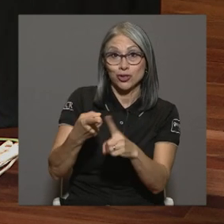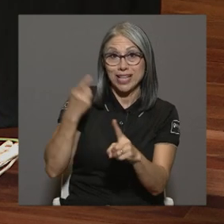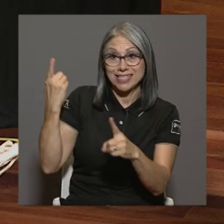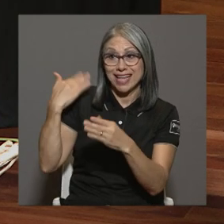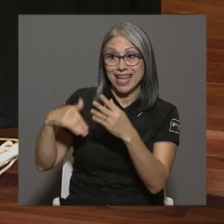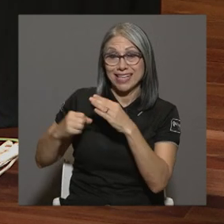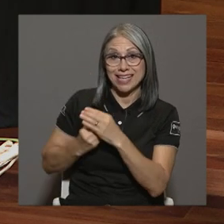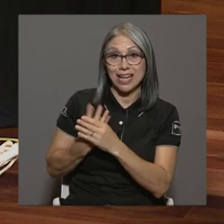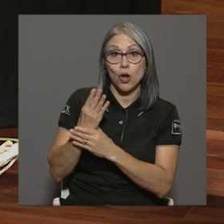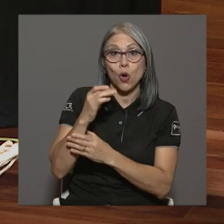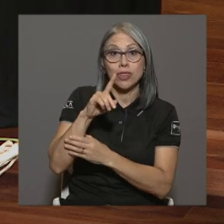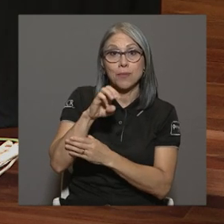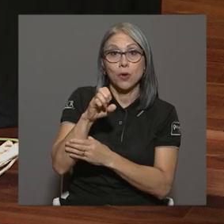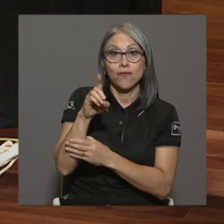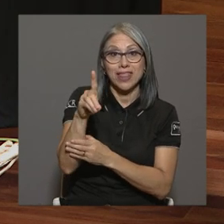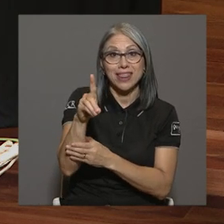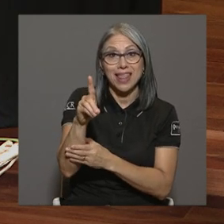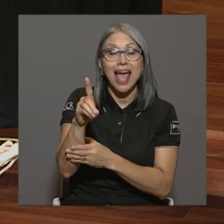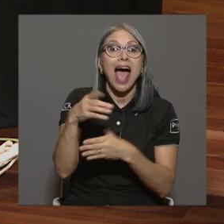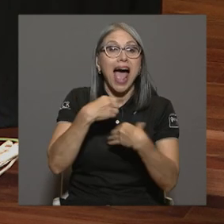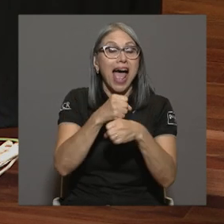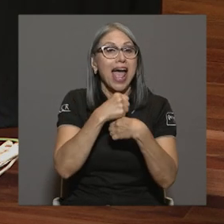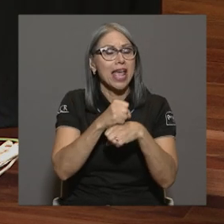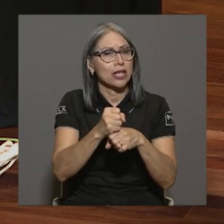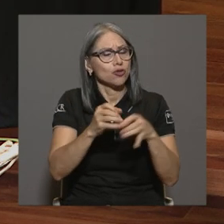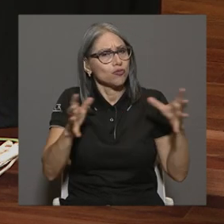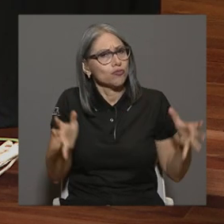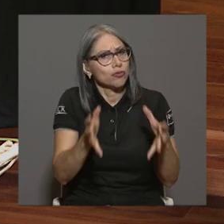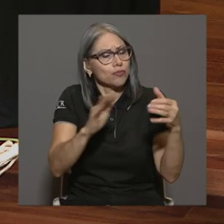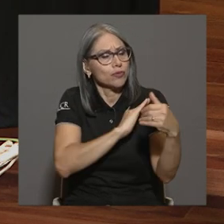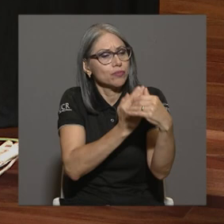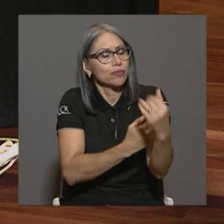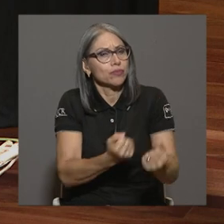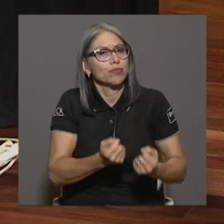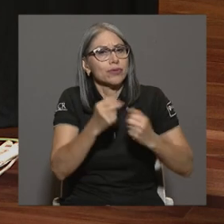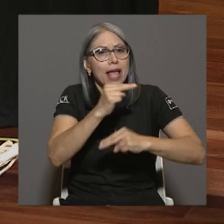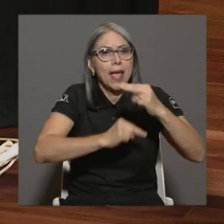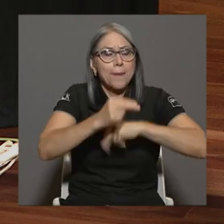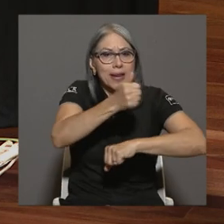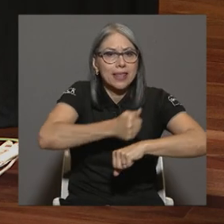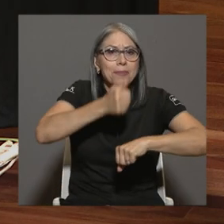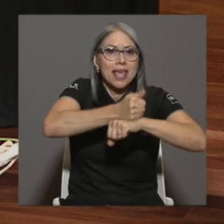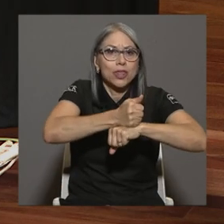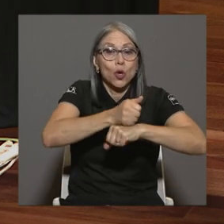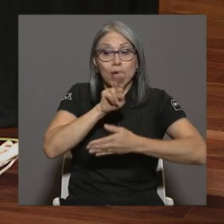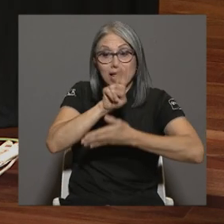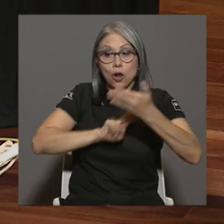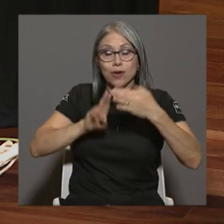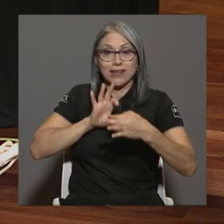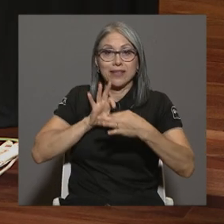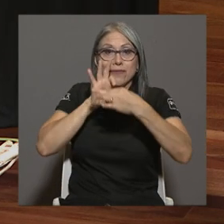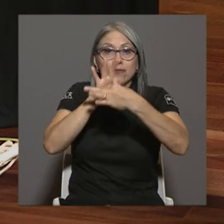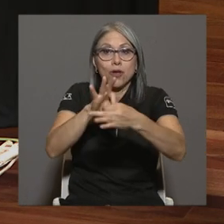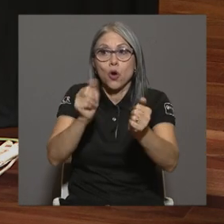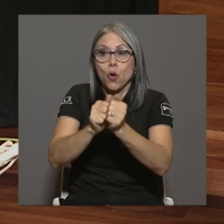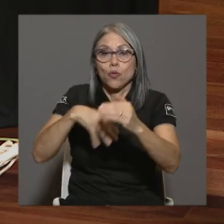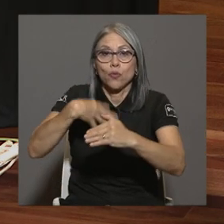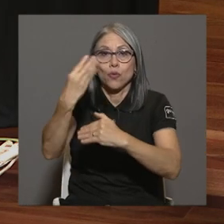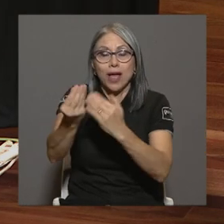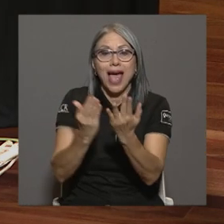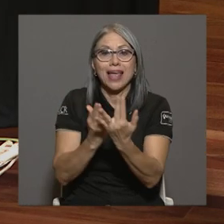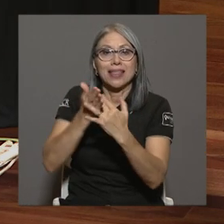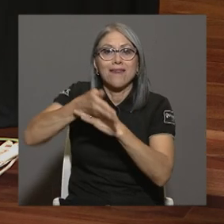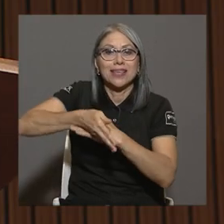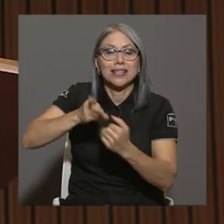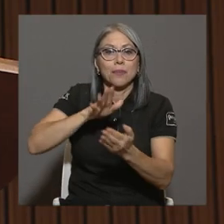fortalecido el modelo de emprendimiento y vinculación de la universidad con los sectores externos a través del proyecto